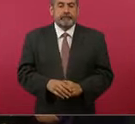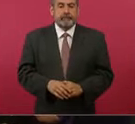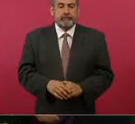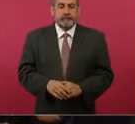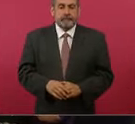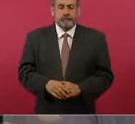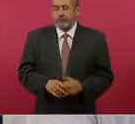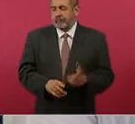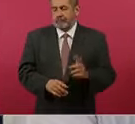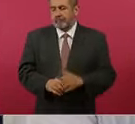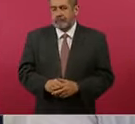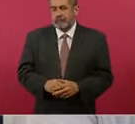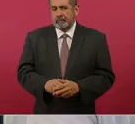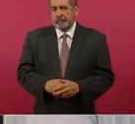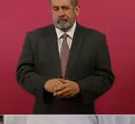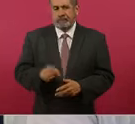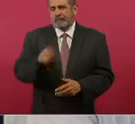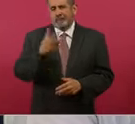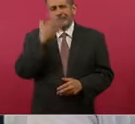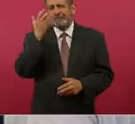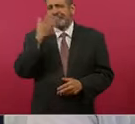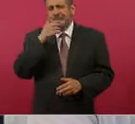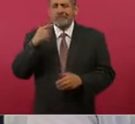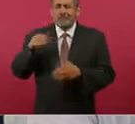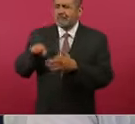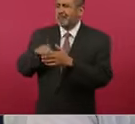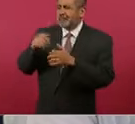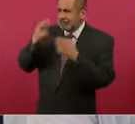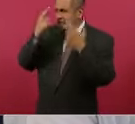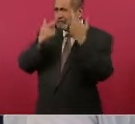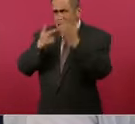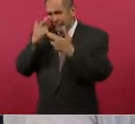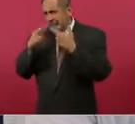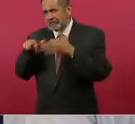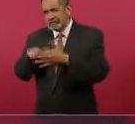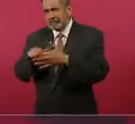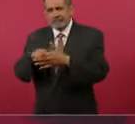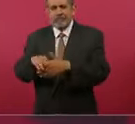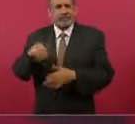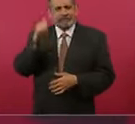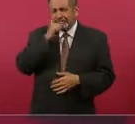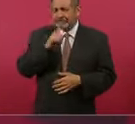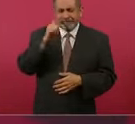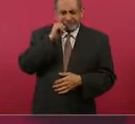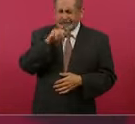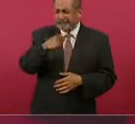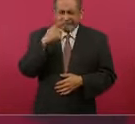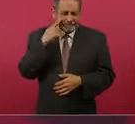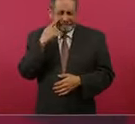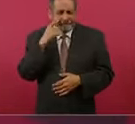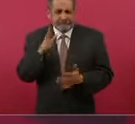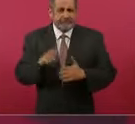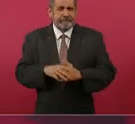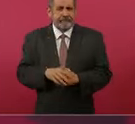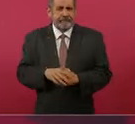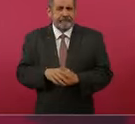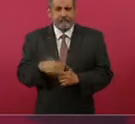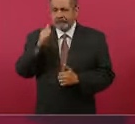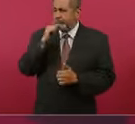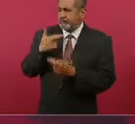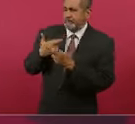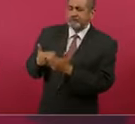¿El SENACE? Es de rutina, porque hay un margen siempre de